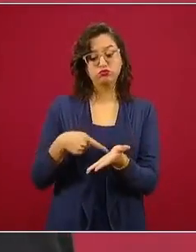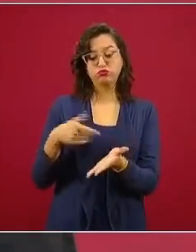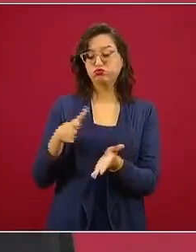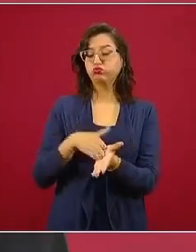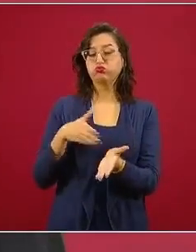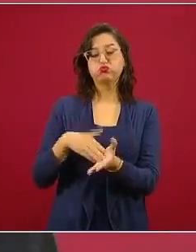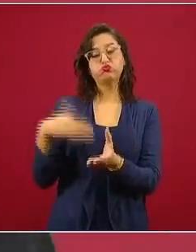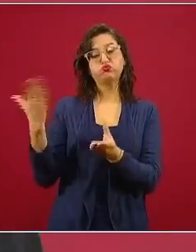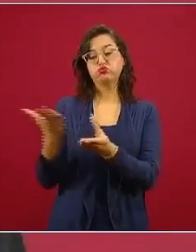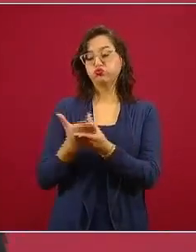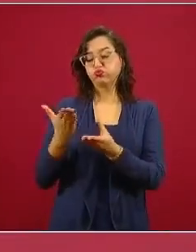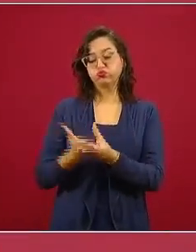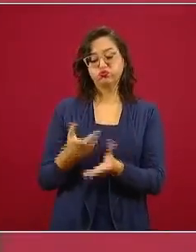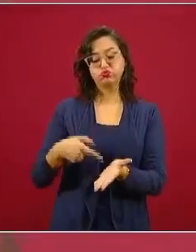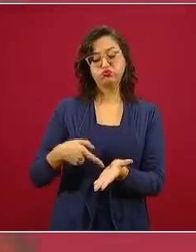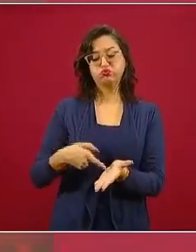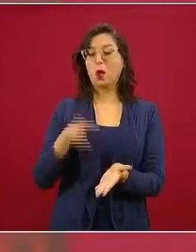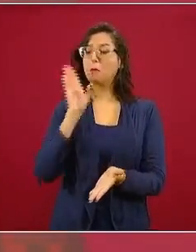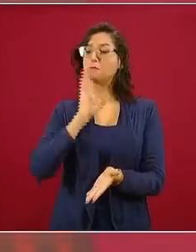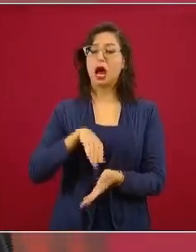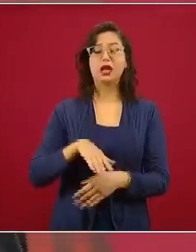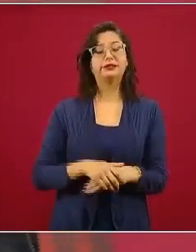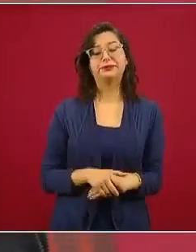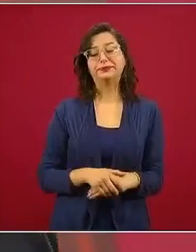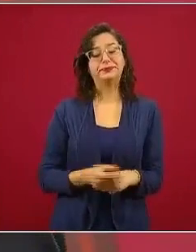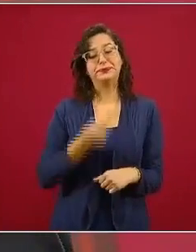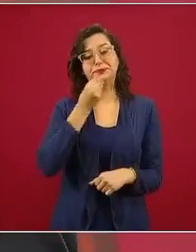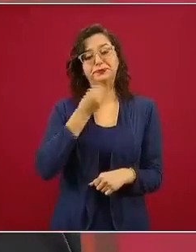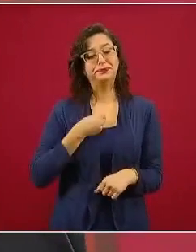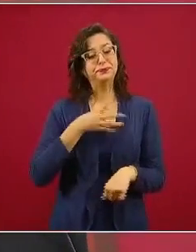El caso de Ayotzinapa es un asunto de Estado.